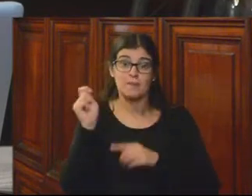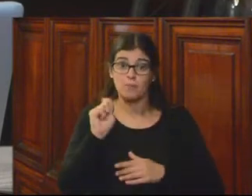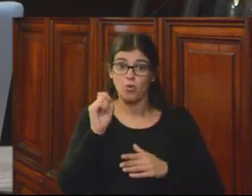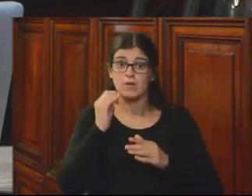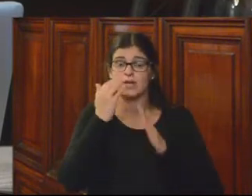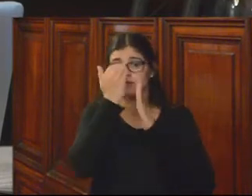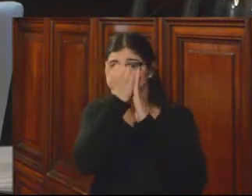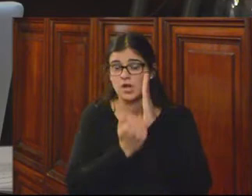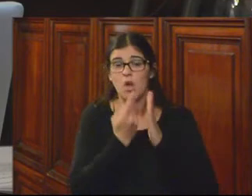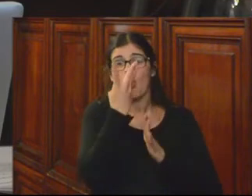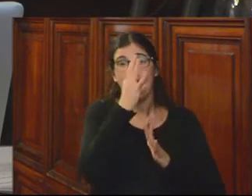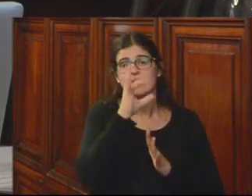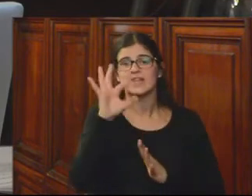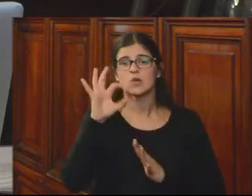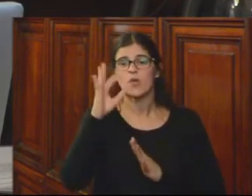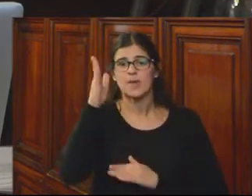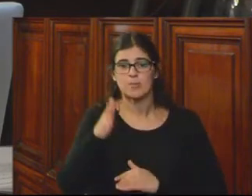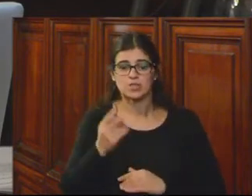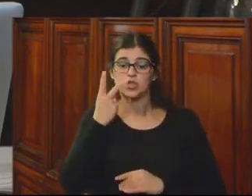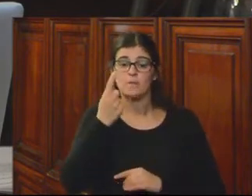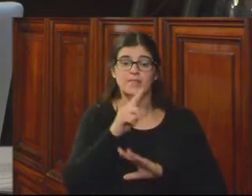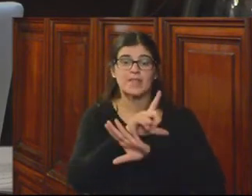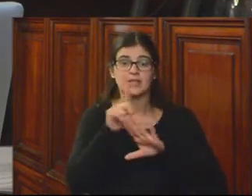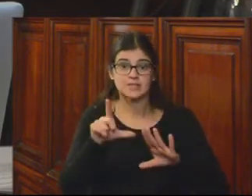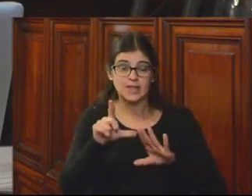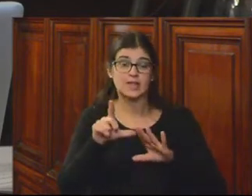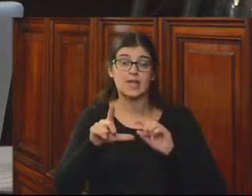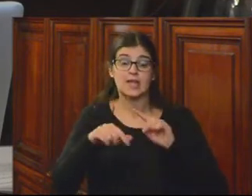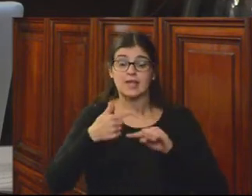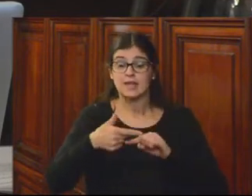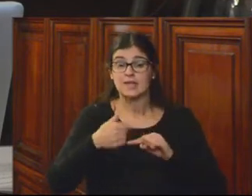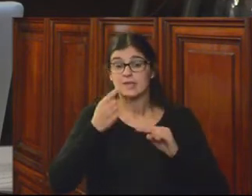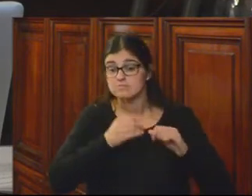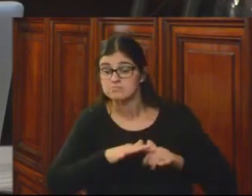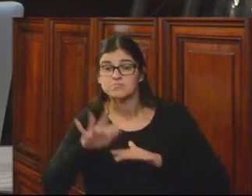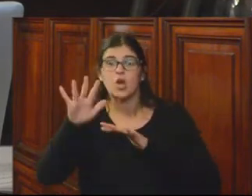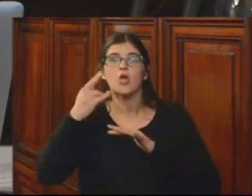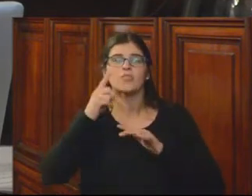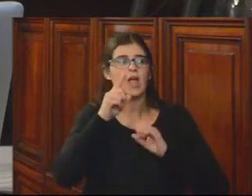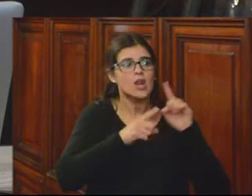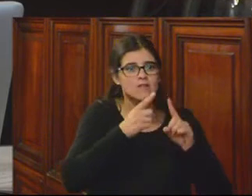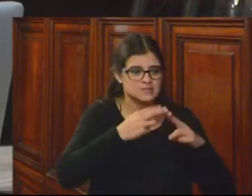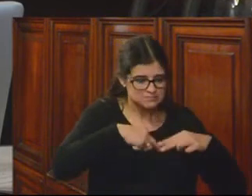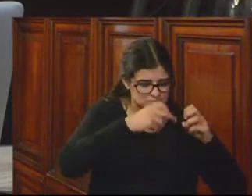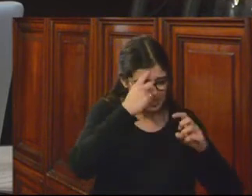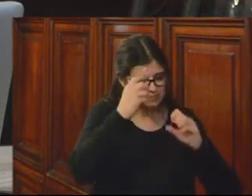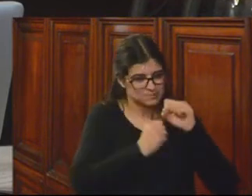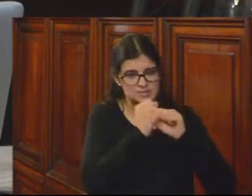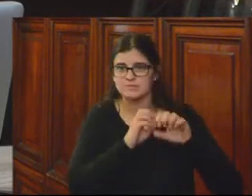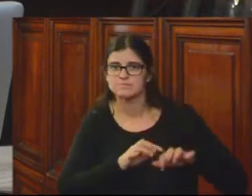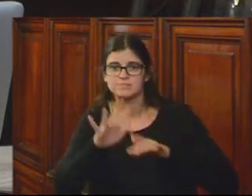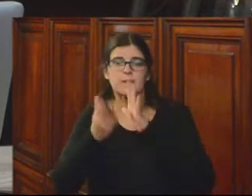descendió entre un 40 y un 50% en 2017, y el éxodo de catedráticos e investigadores expertos asciende